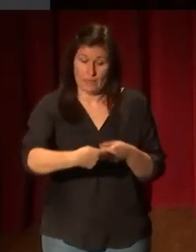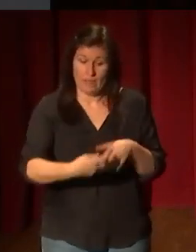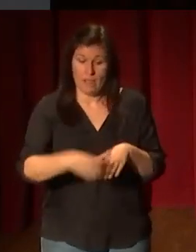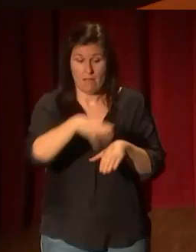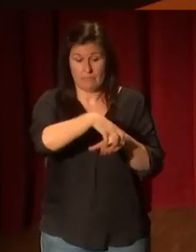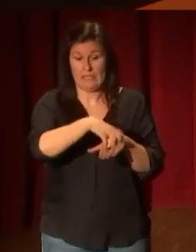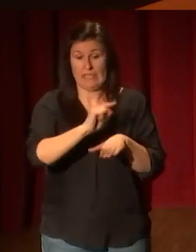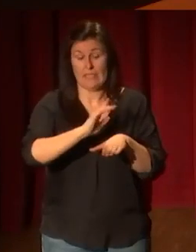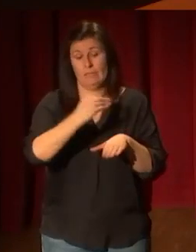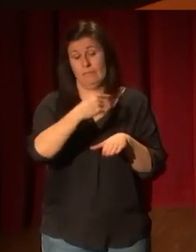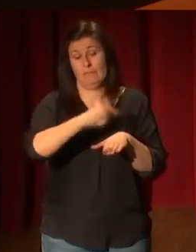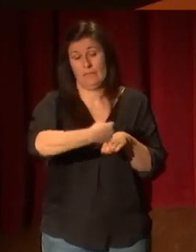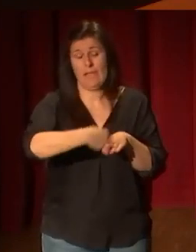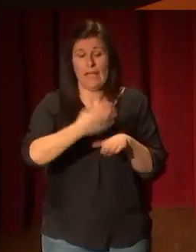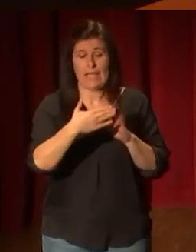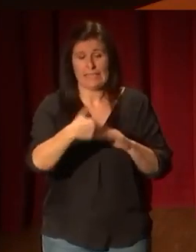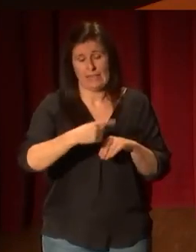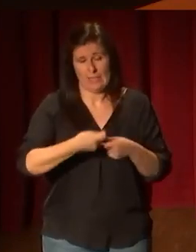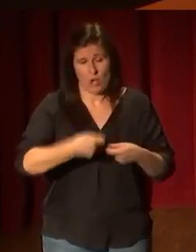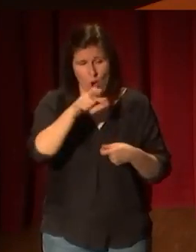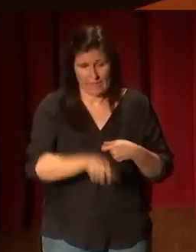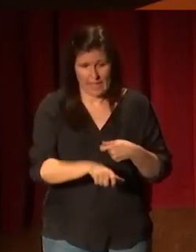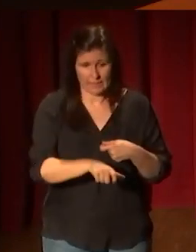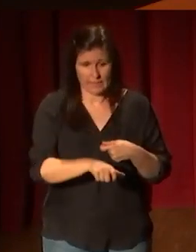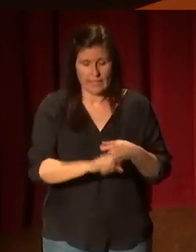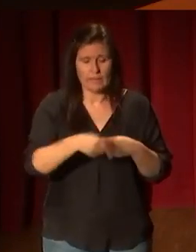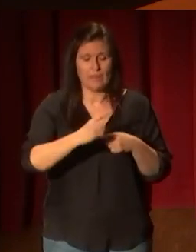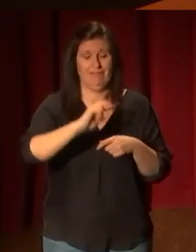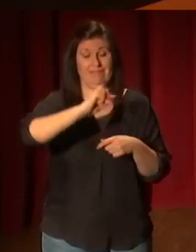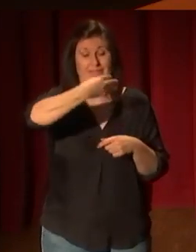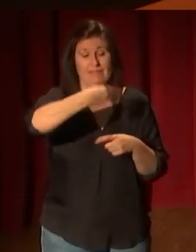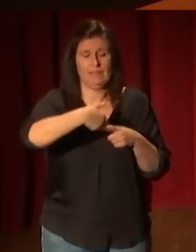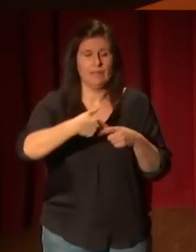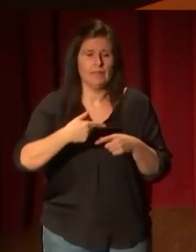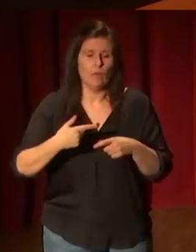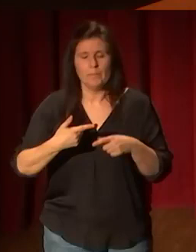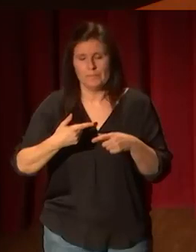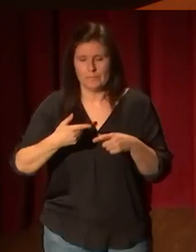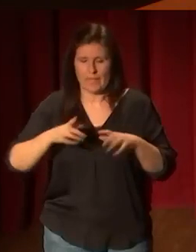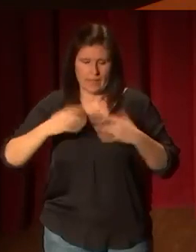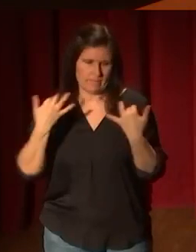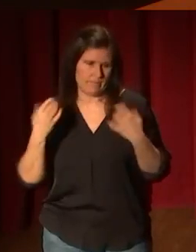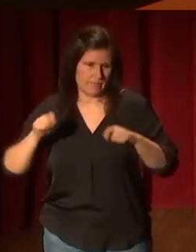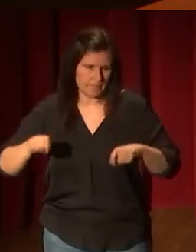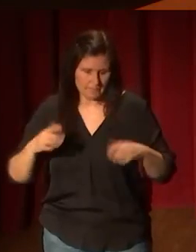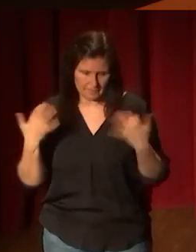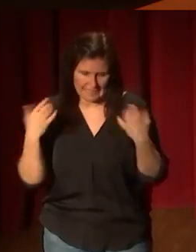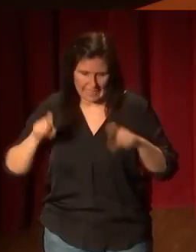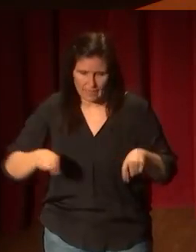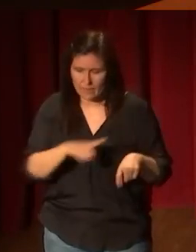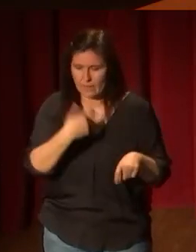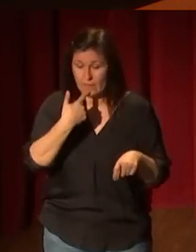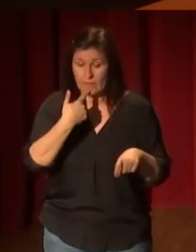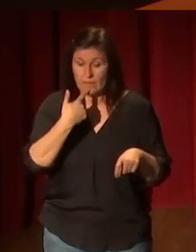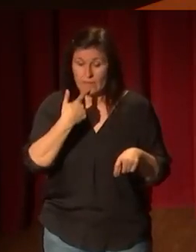y culminaba en un desván vividero con terrazas toda la plaza salvo también la casa de la panadería que estaba re